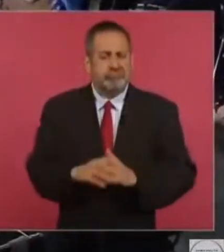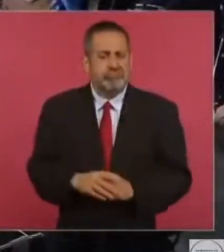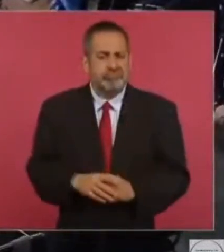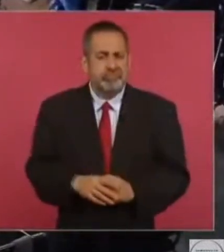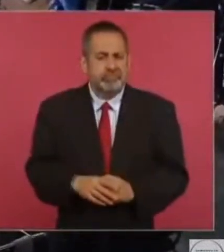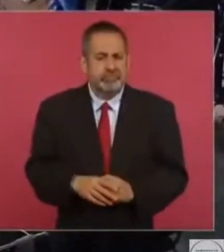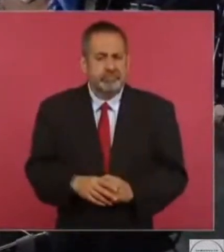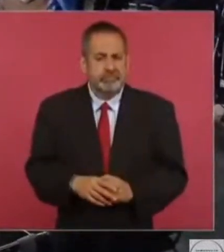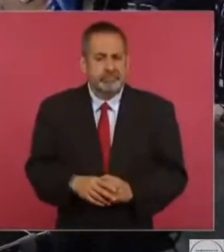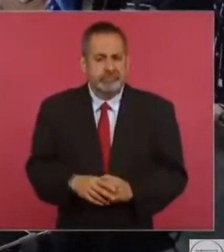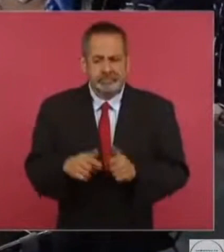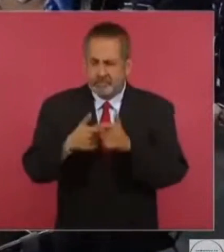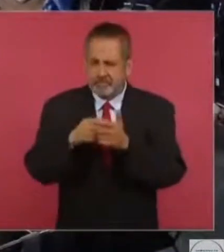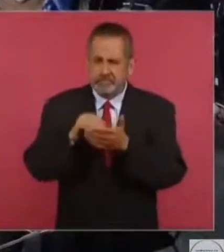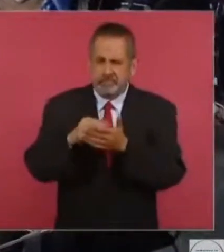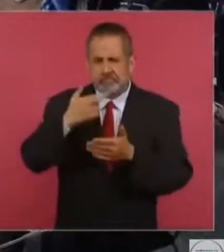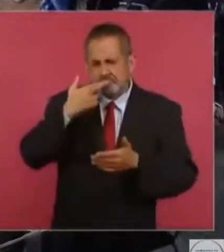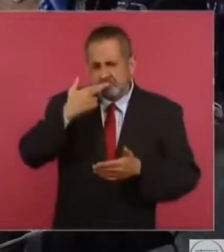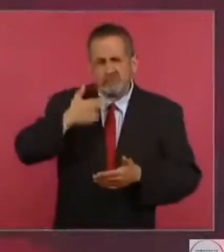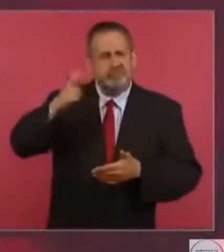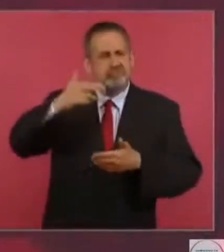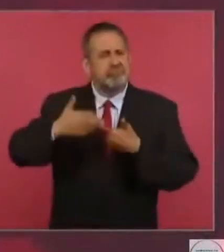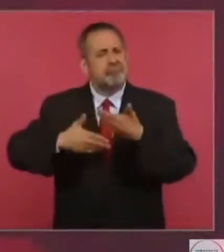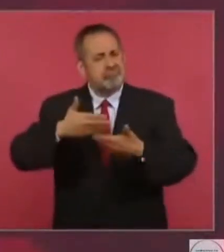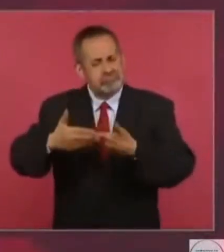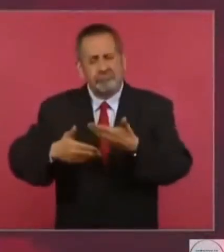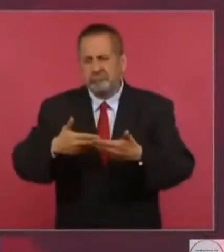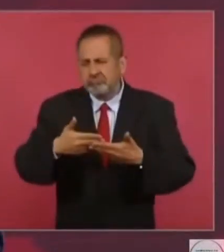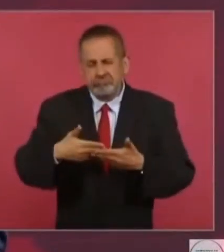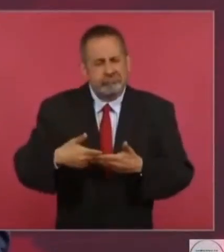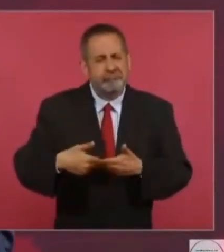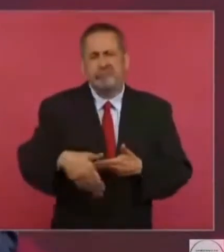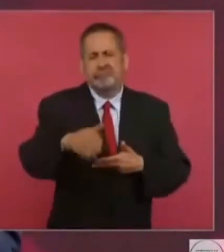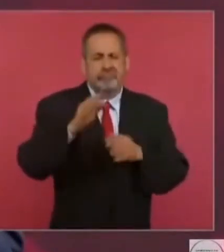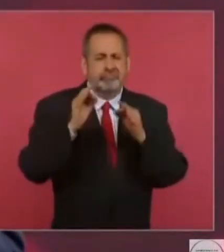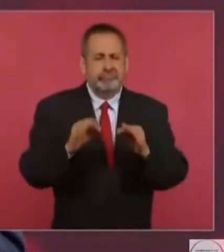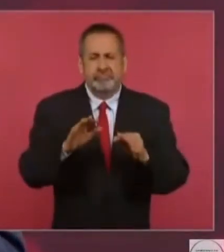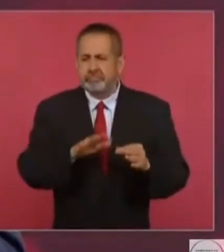a seguir yendo bien al país.